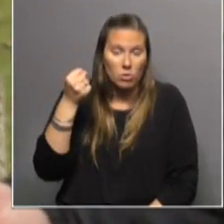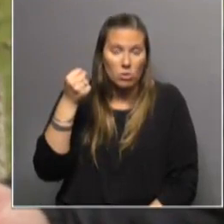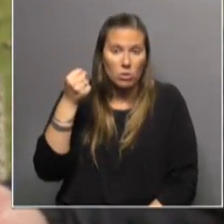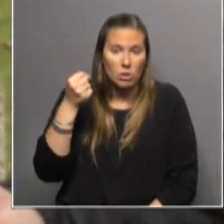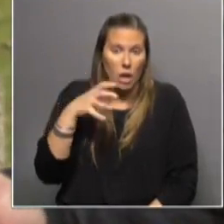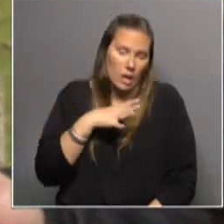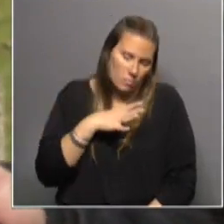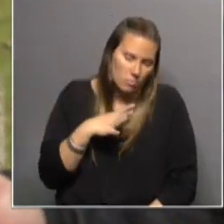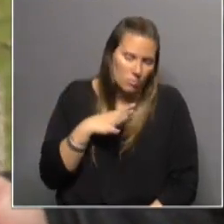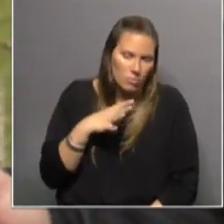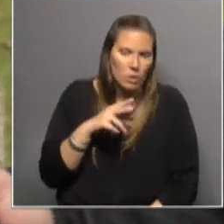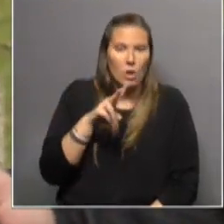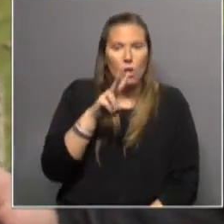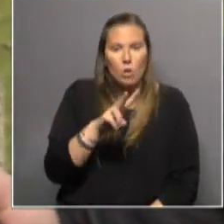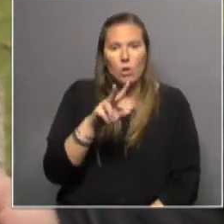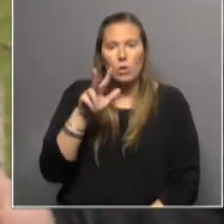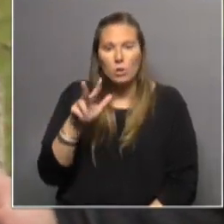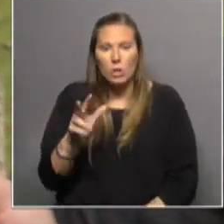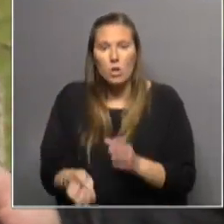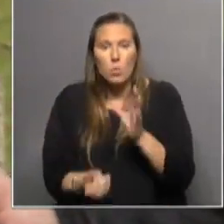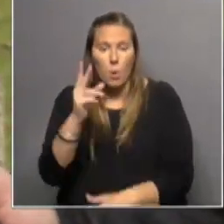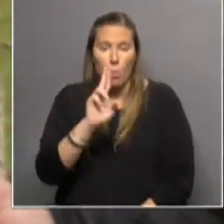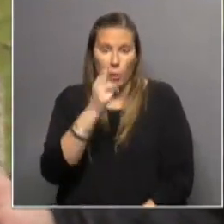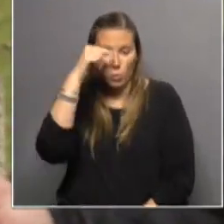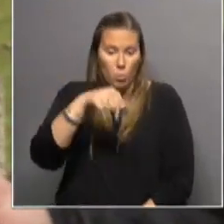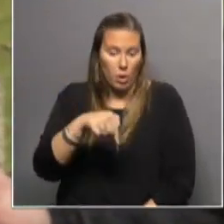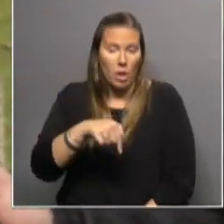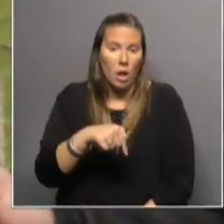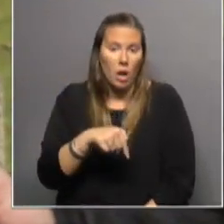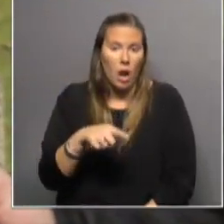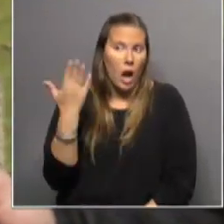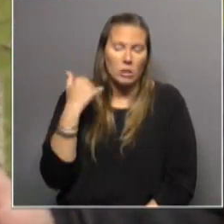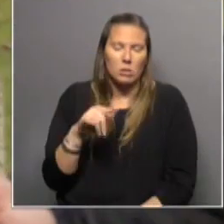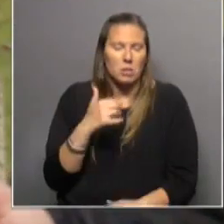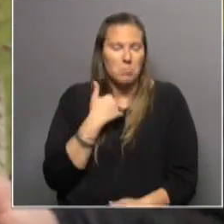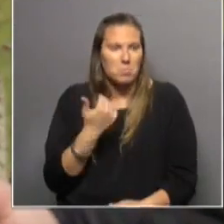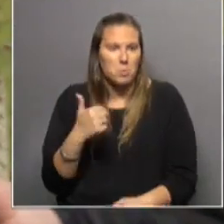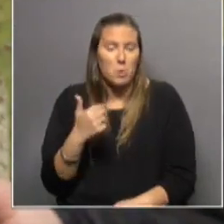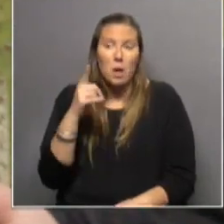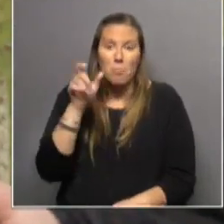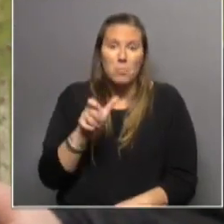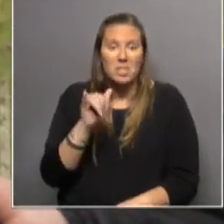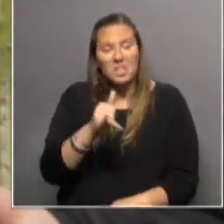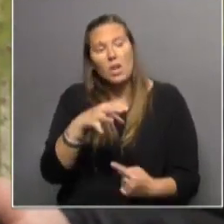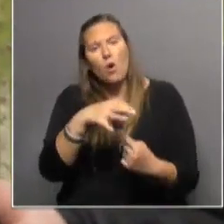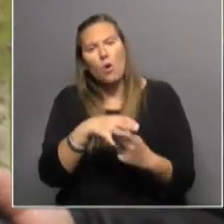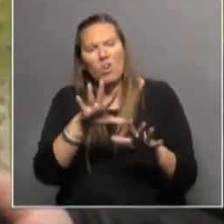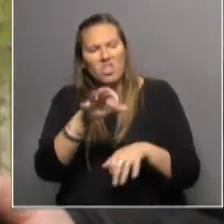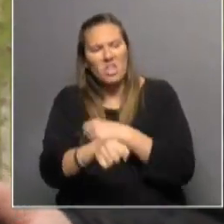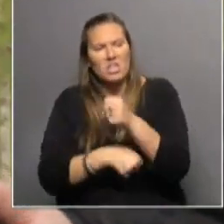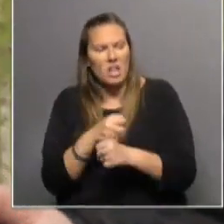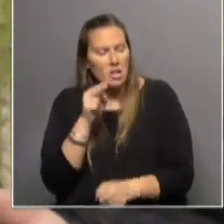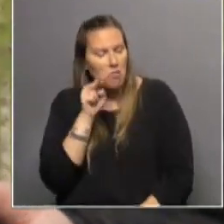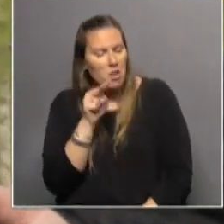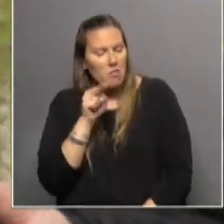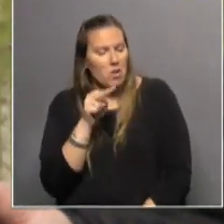tenemos dos o tres registros nuevos para Uruguay, de hongos. Que capaz que la gente decía, sí, ese hongo hace 10 años que lo veo.